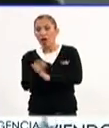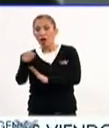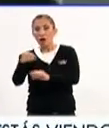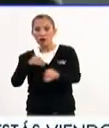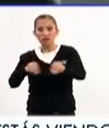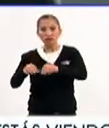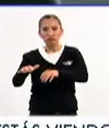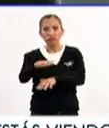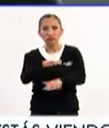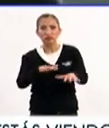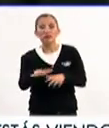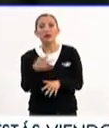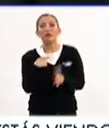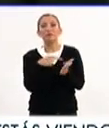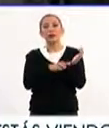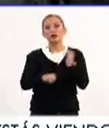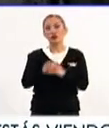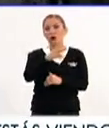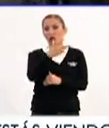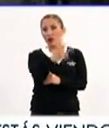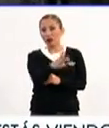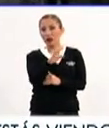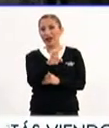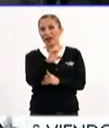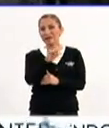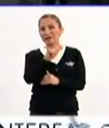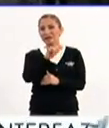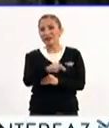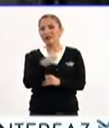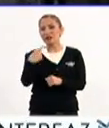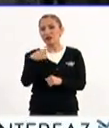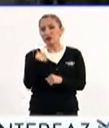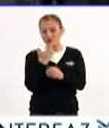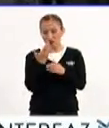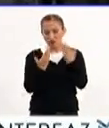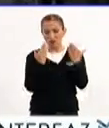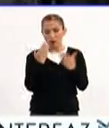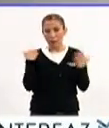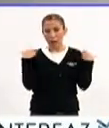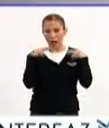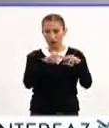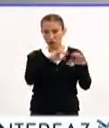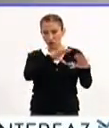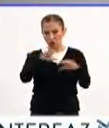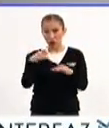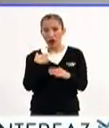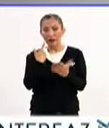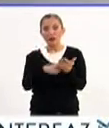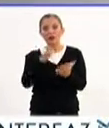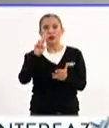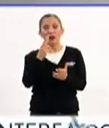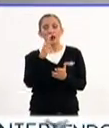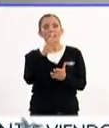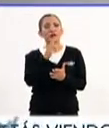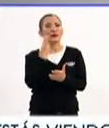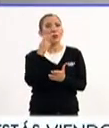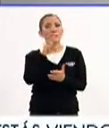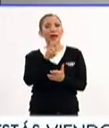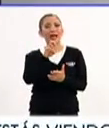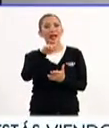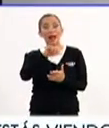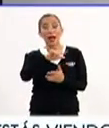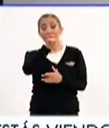algo dinámico. En 1908, Einstein comenzó su carrera de docente como profesor en la Universidad de Berna. 2